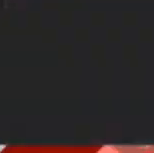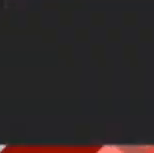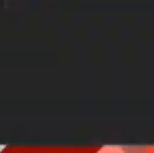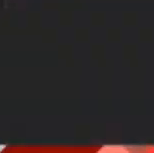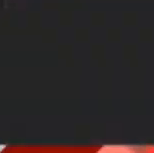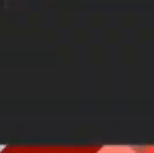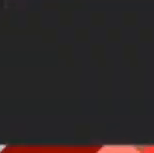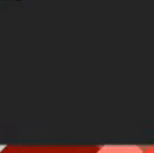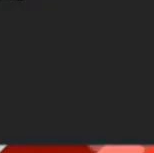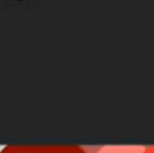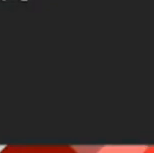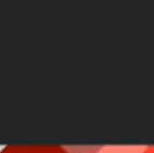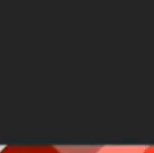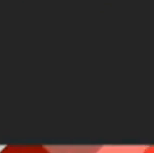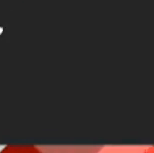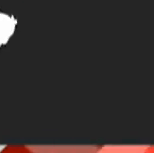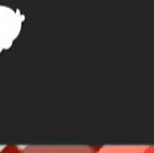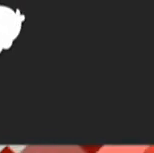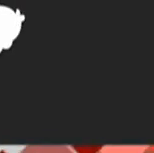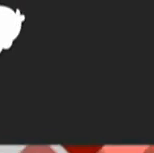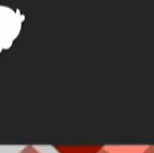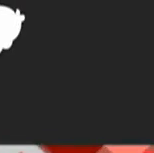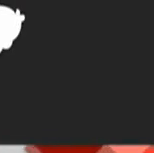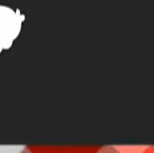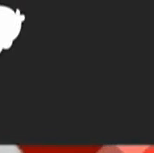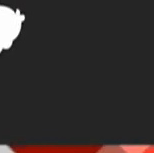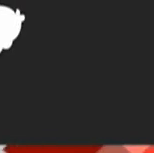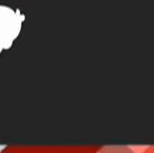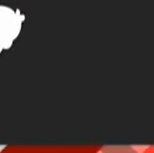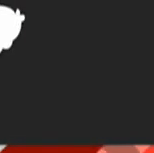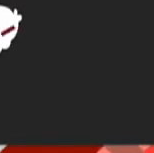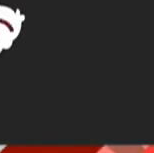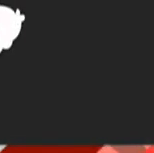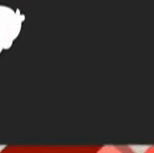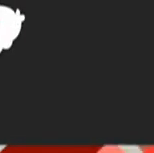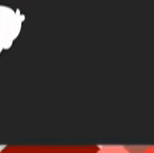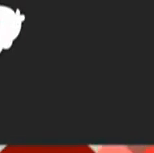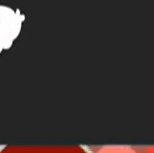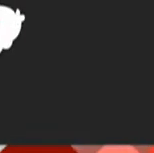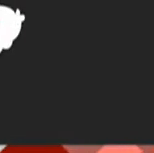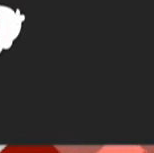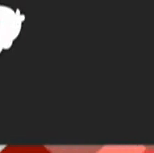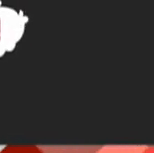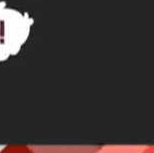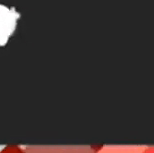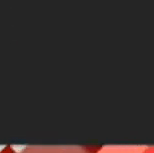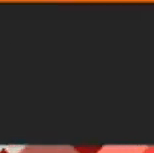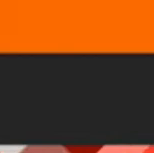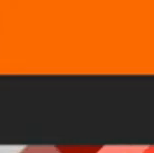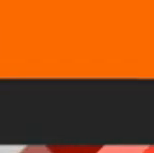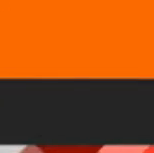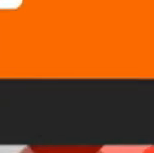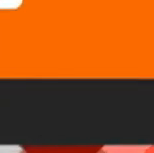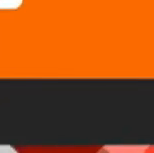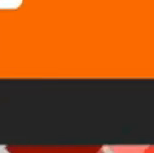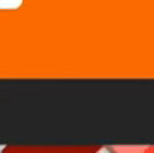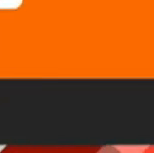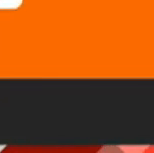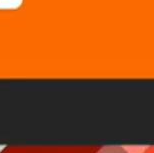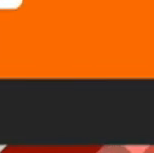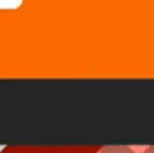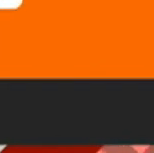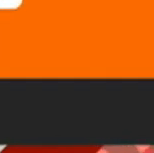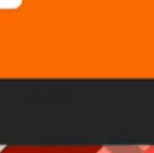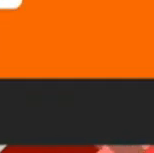que ampliará al doble su cobertura, pasando de 11 a 12 estados del país. El director de marketing del sistema Sky